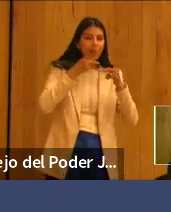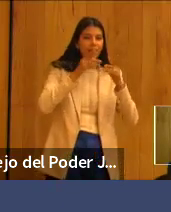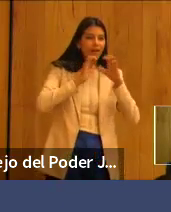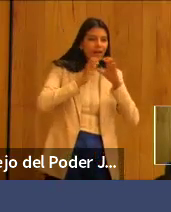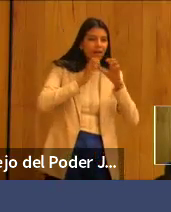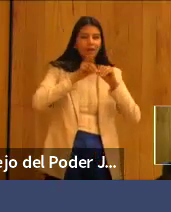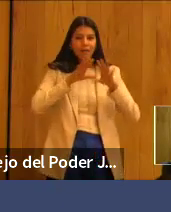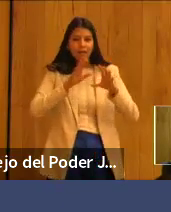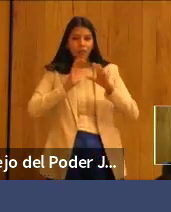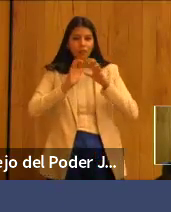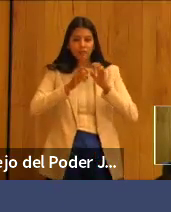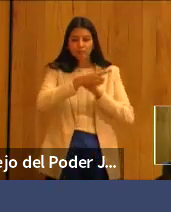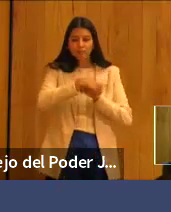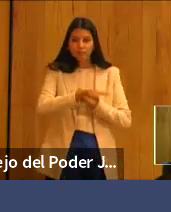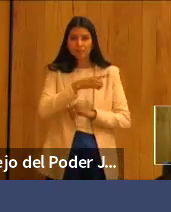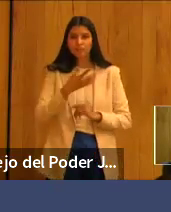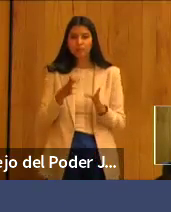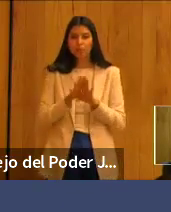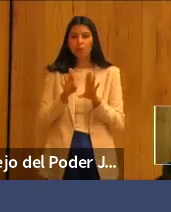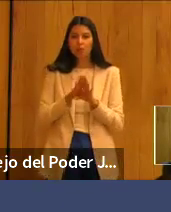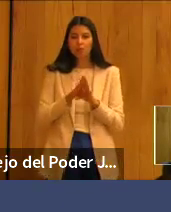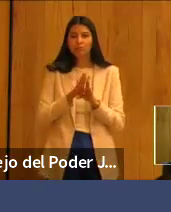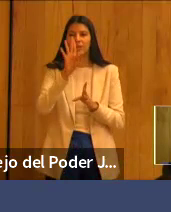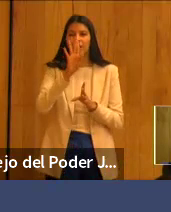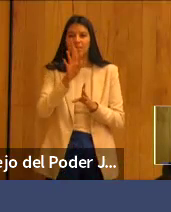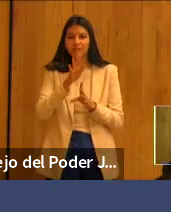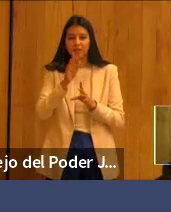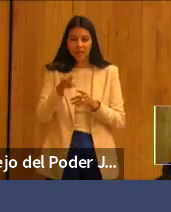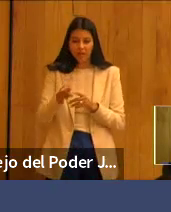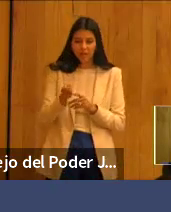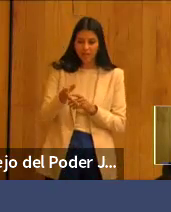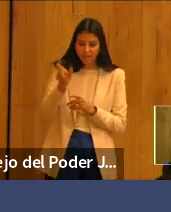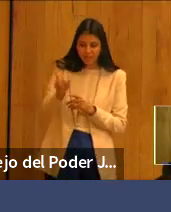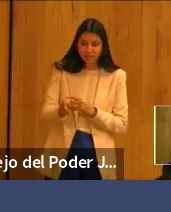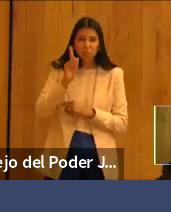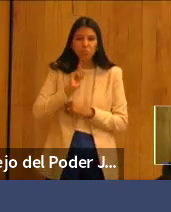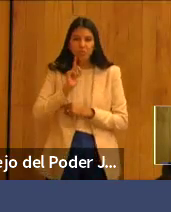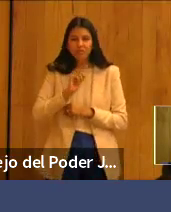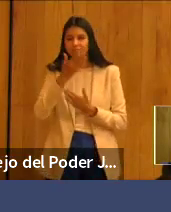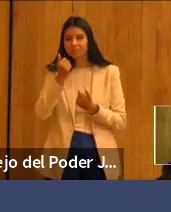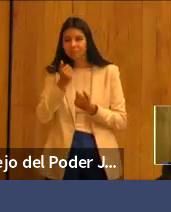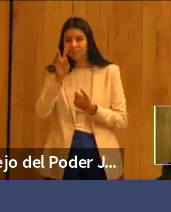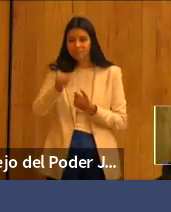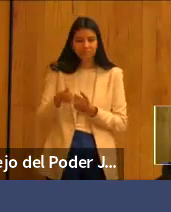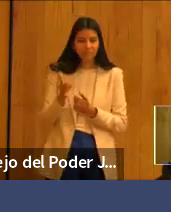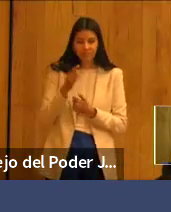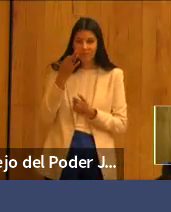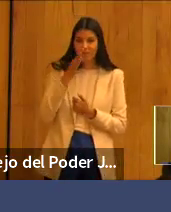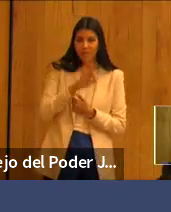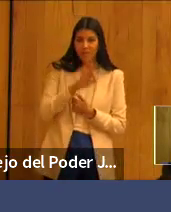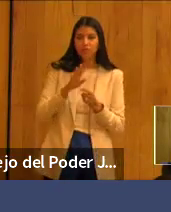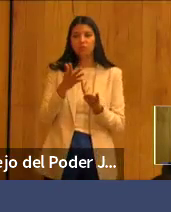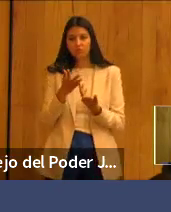suma, está estereotipos naturalizados contra derecho de defensa y de